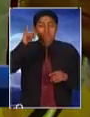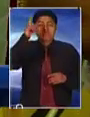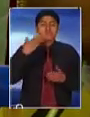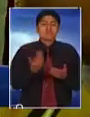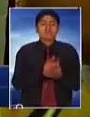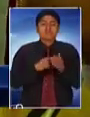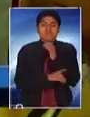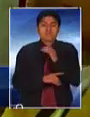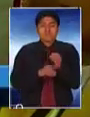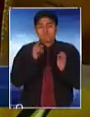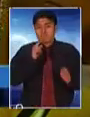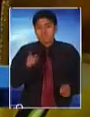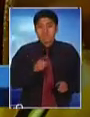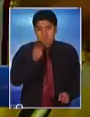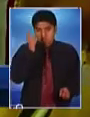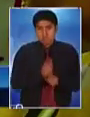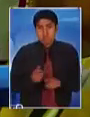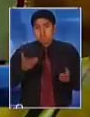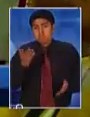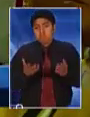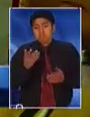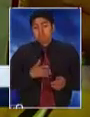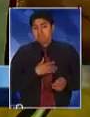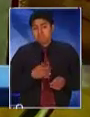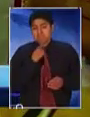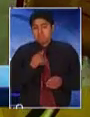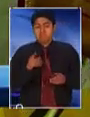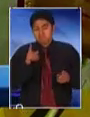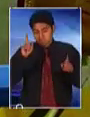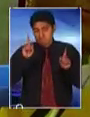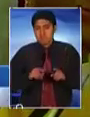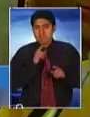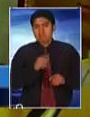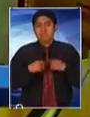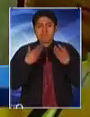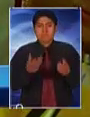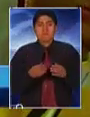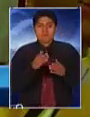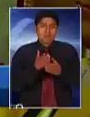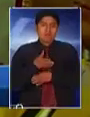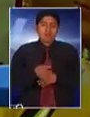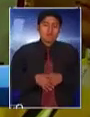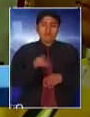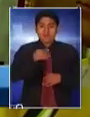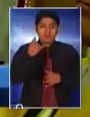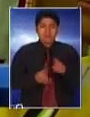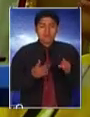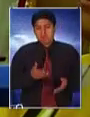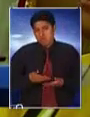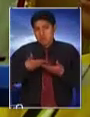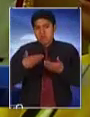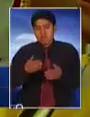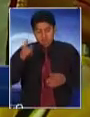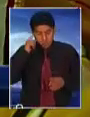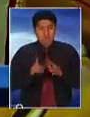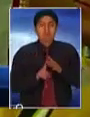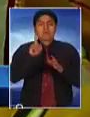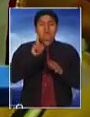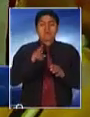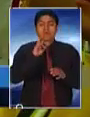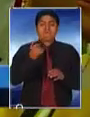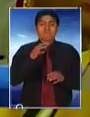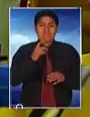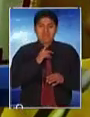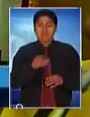de los distritos, esta probable propuesta de decisión que se ha dado a través de las últimas propuestas, creación de la región